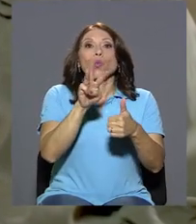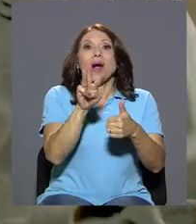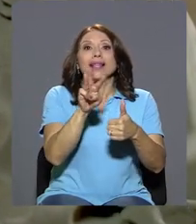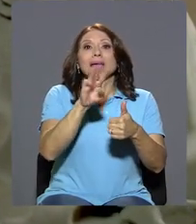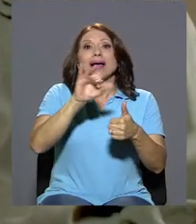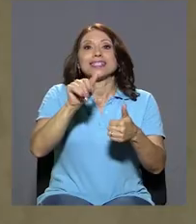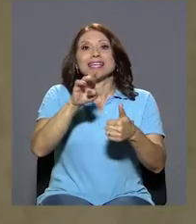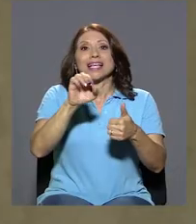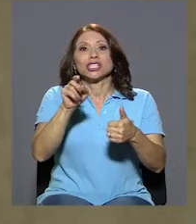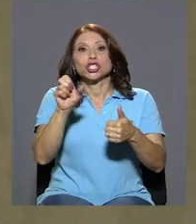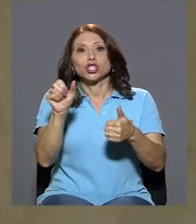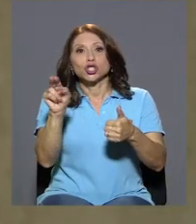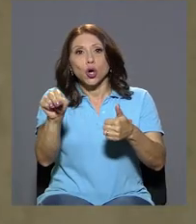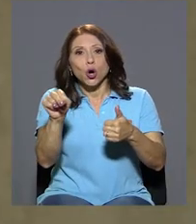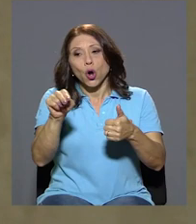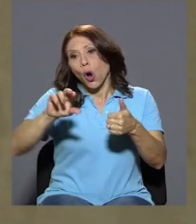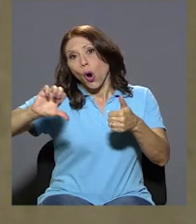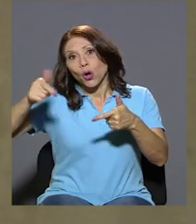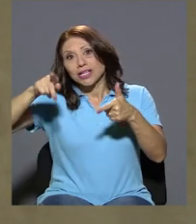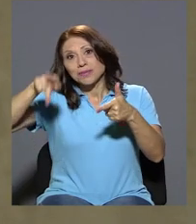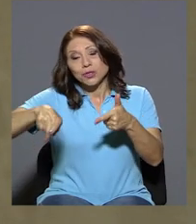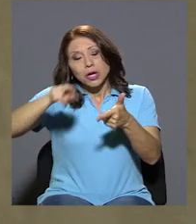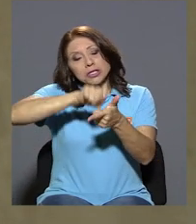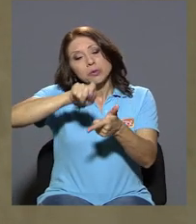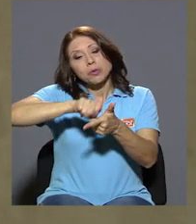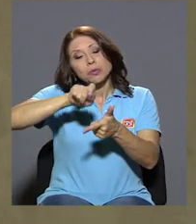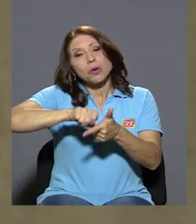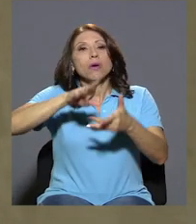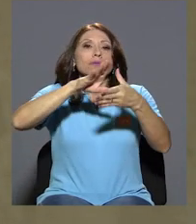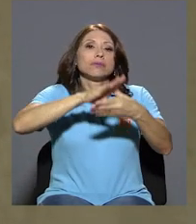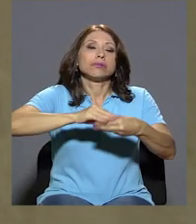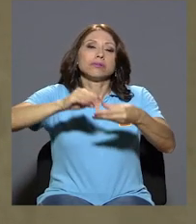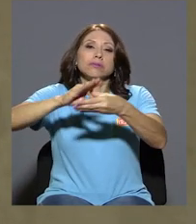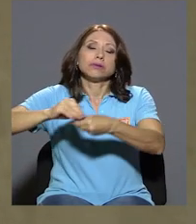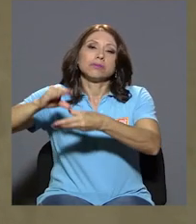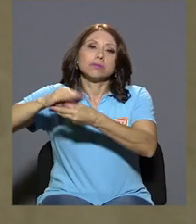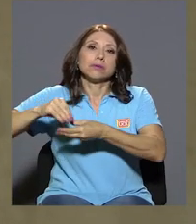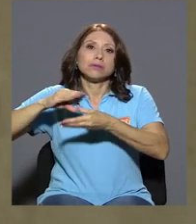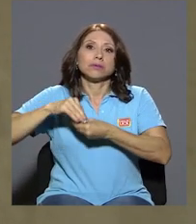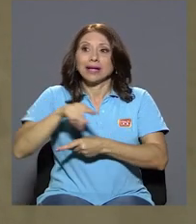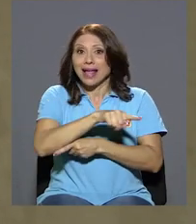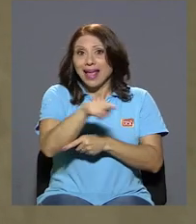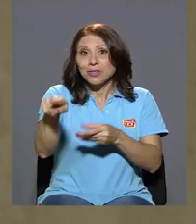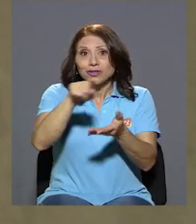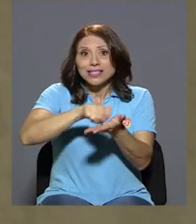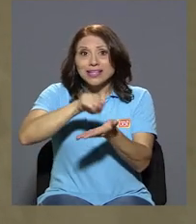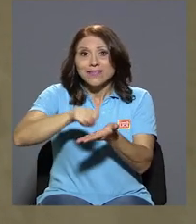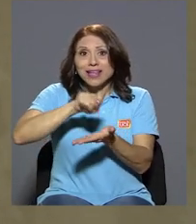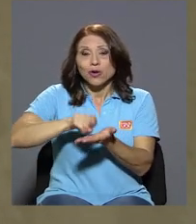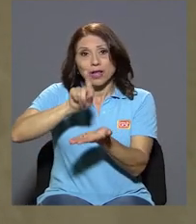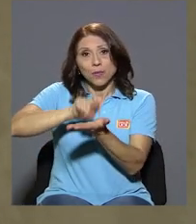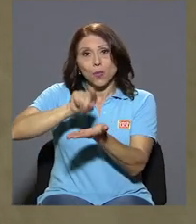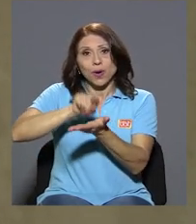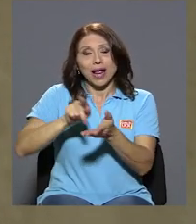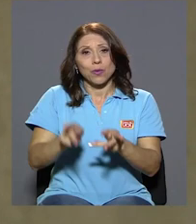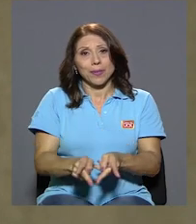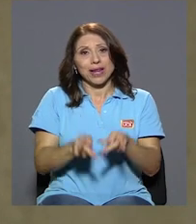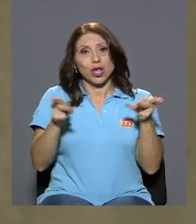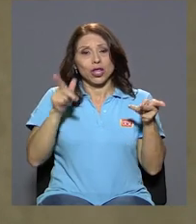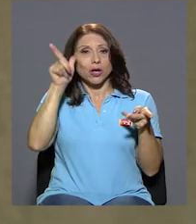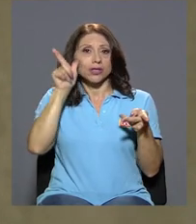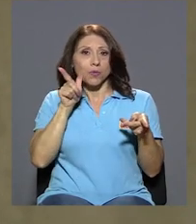por ejemplo y otros ensayistas que cuentistas e incluso que escribieron y publicaron los periódicos